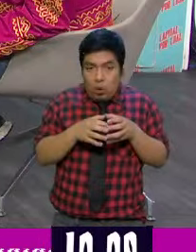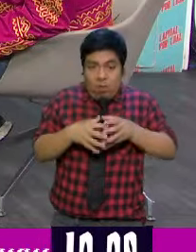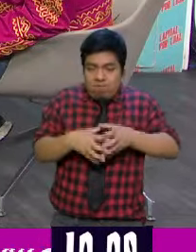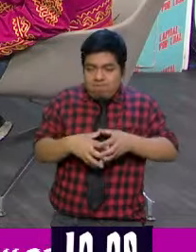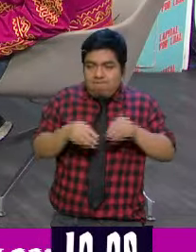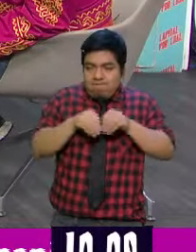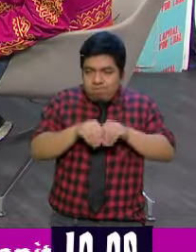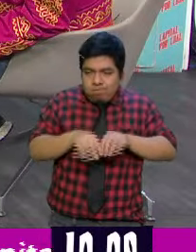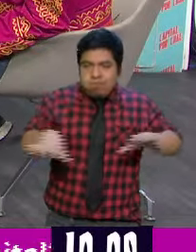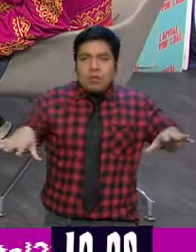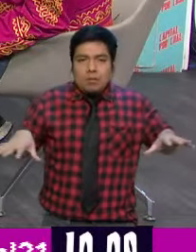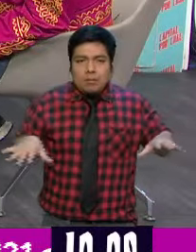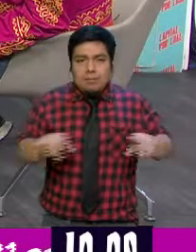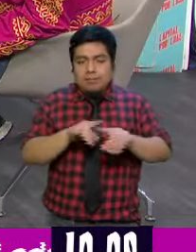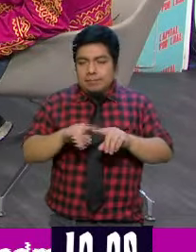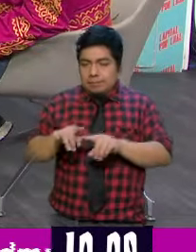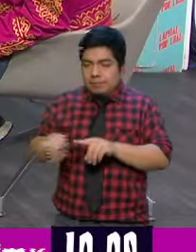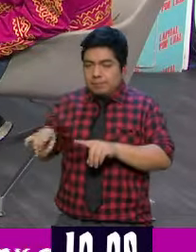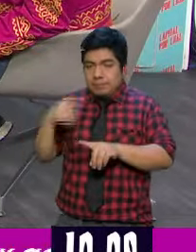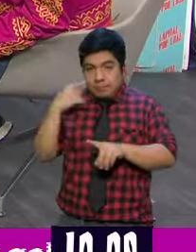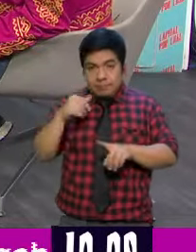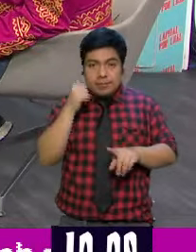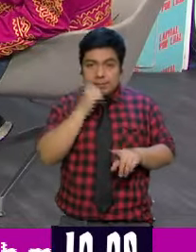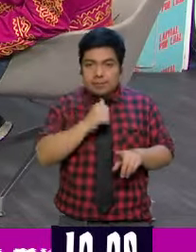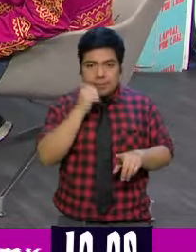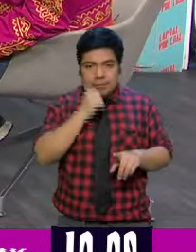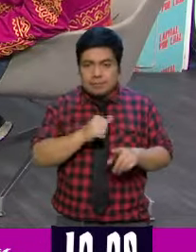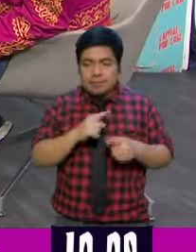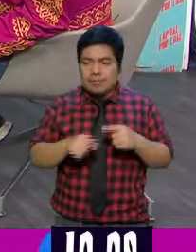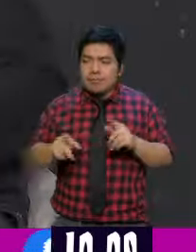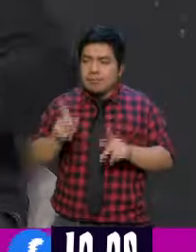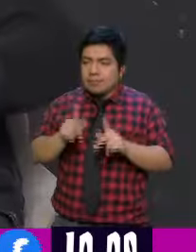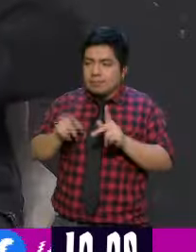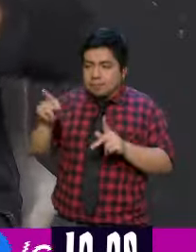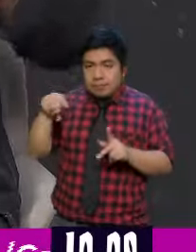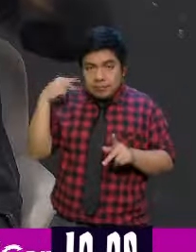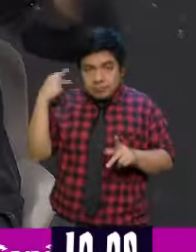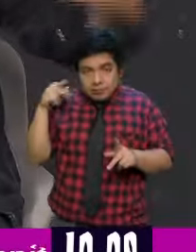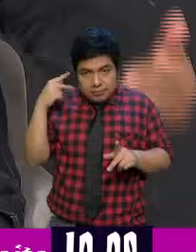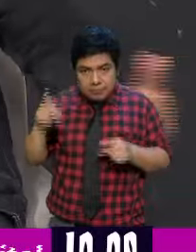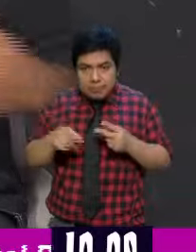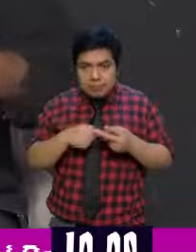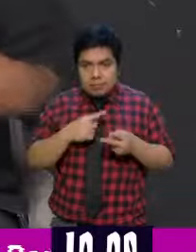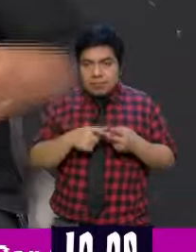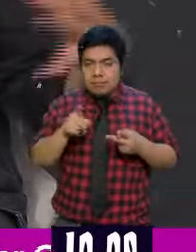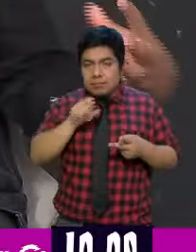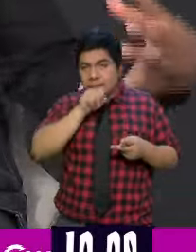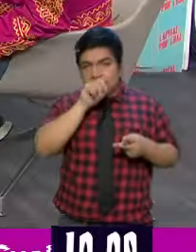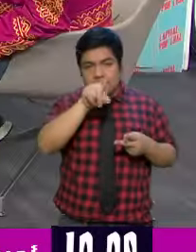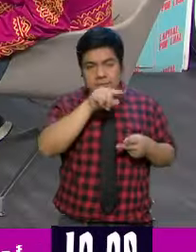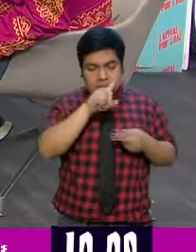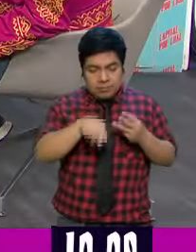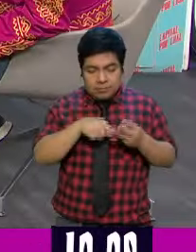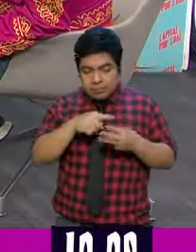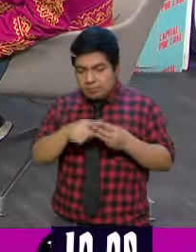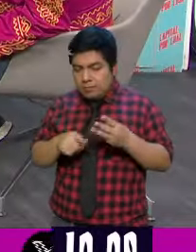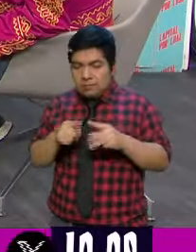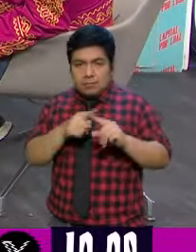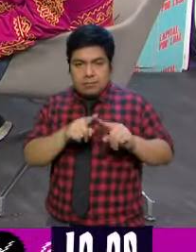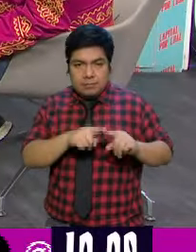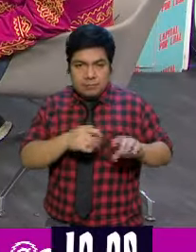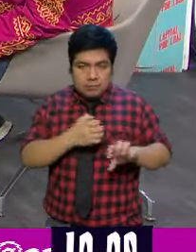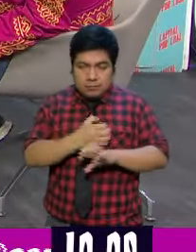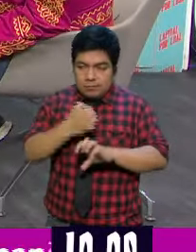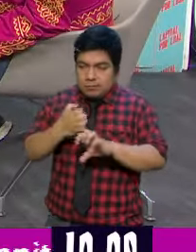de otros estados y siempre estamos con esto, ¿no? Oye, llevemos las pláticas para Puebla, llevamos las pláticas para Jalisco. Entonces está muy. Es